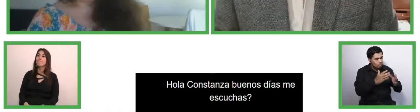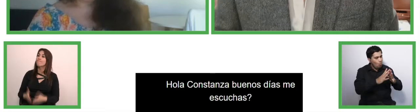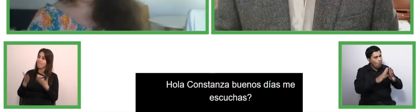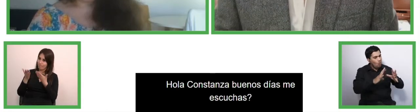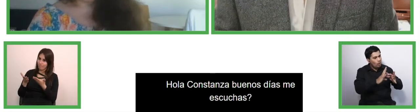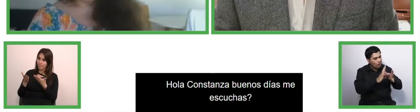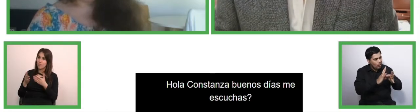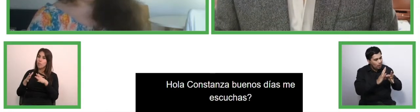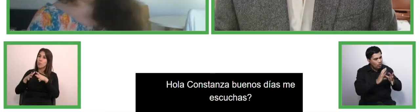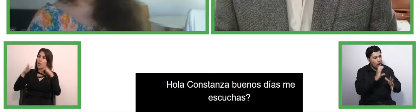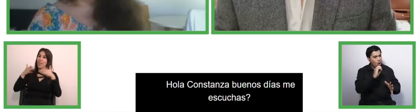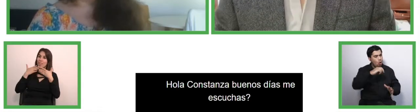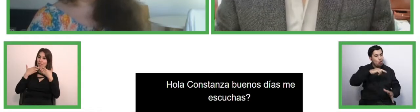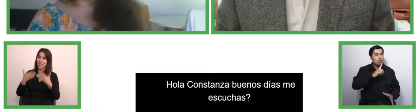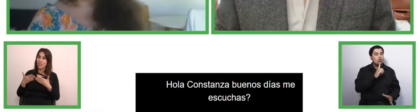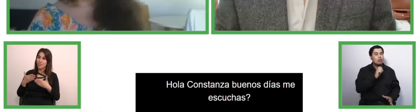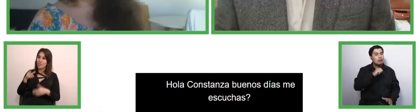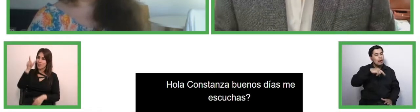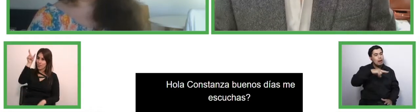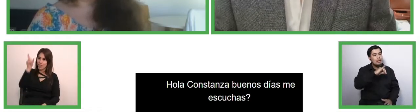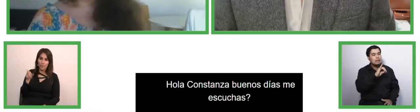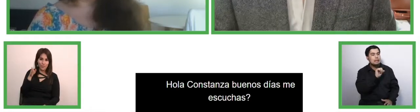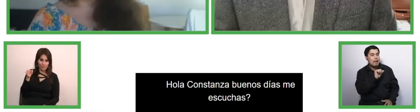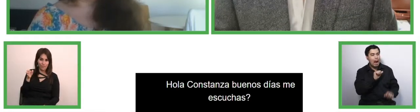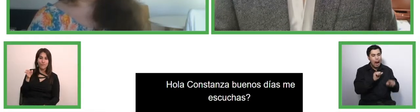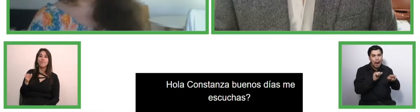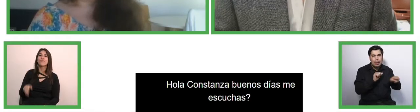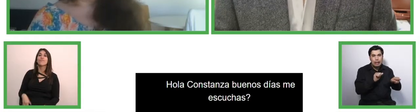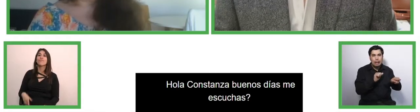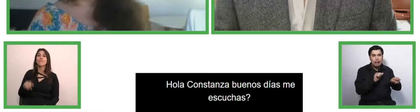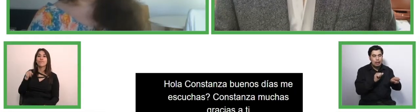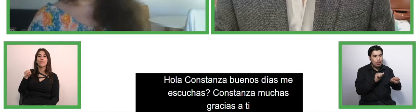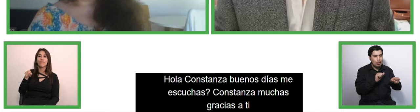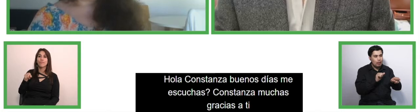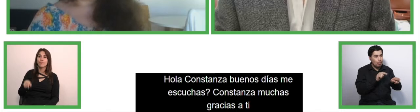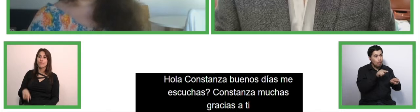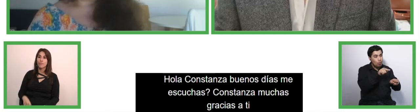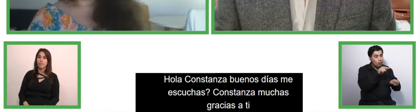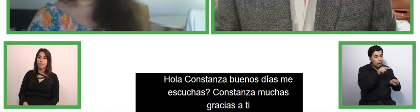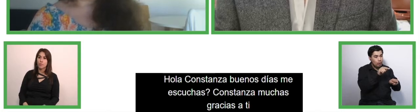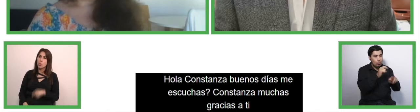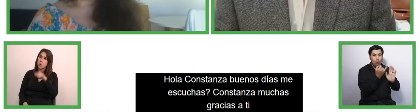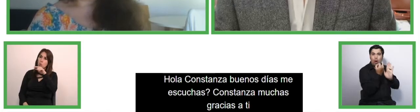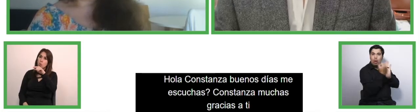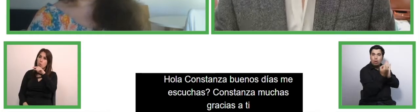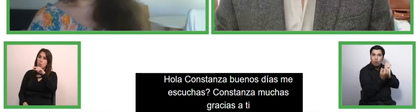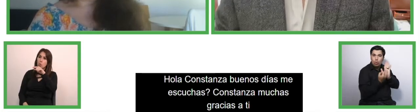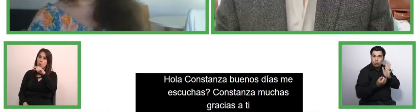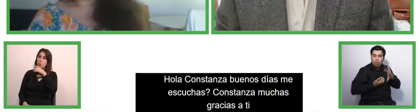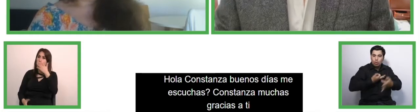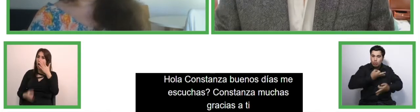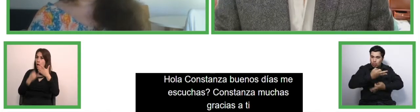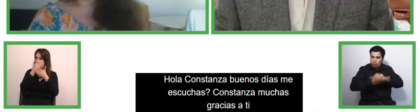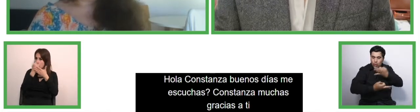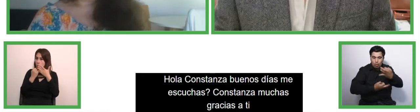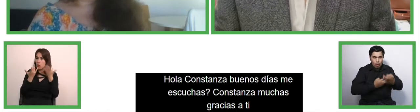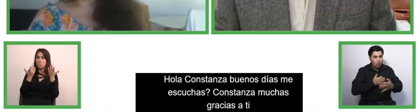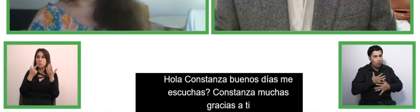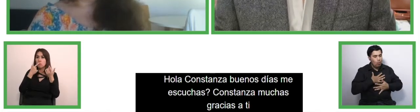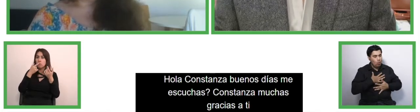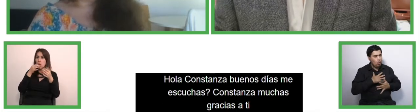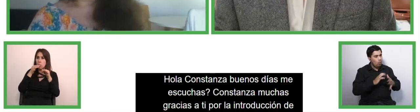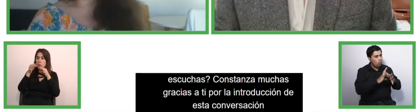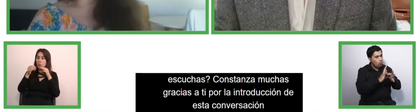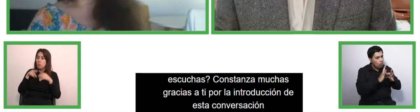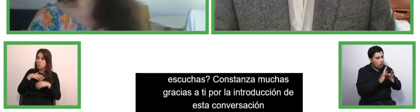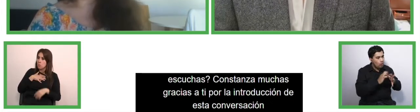gracias a ti por la introducción de esta conversación. Gracias porque he aprendido mucho